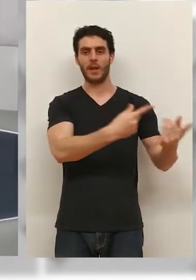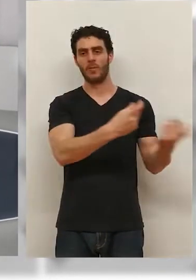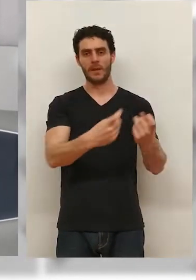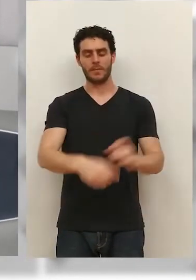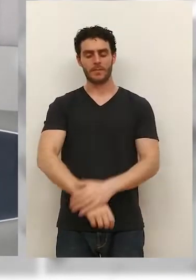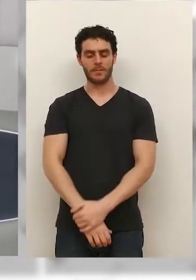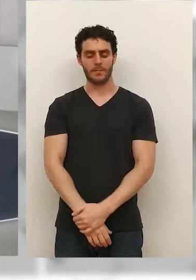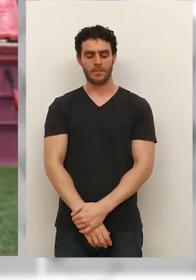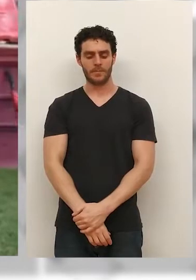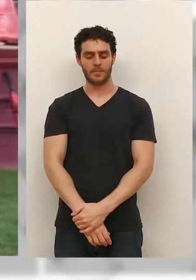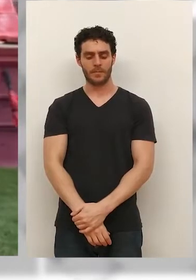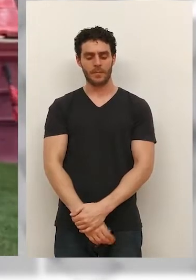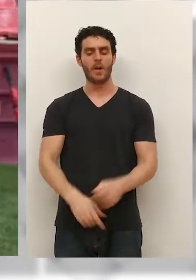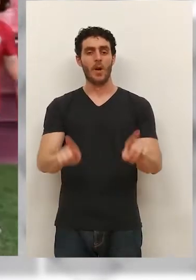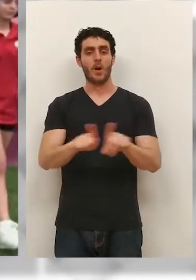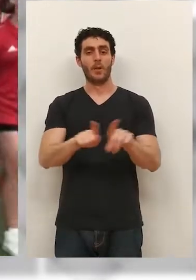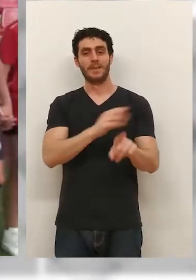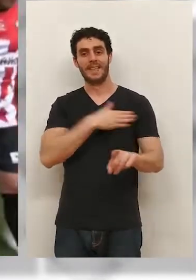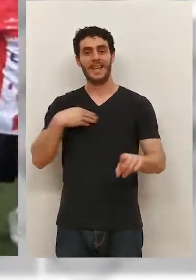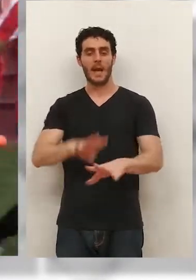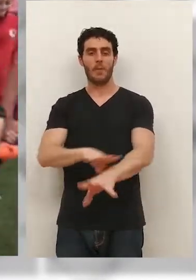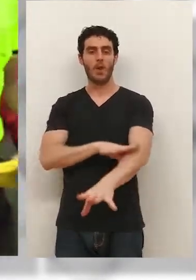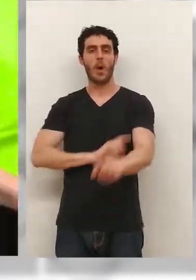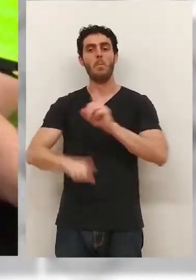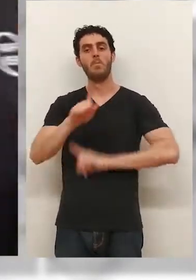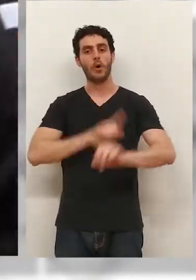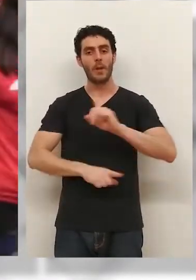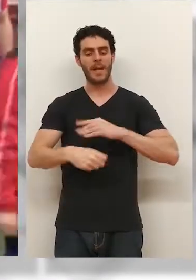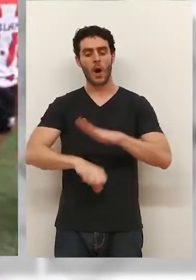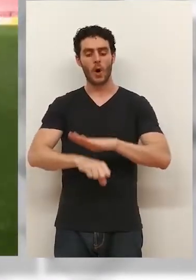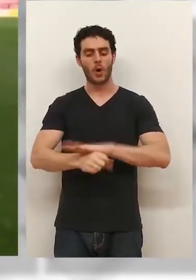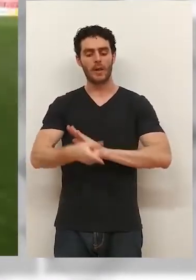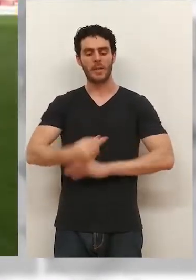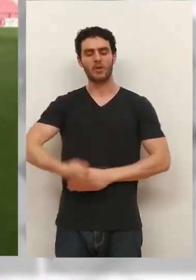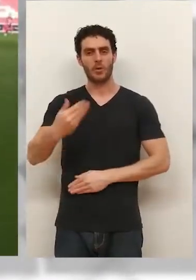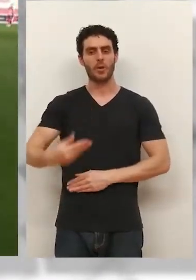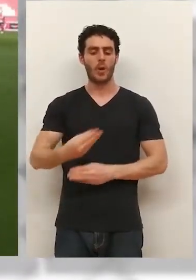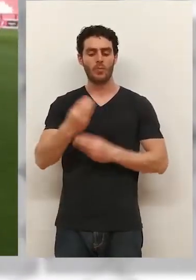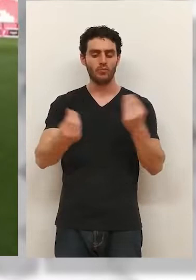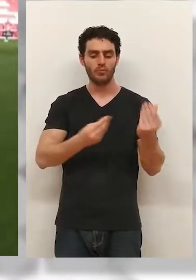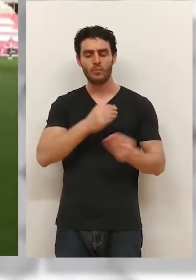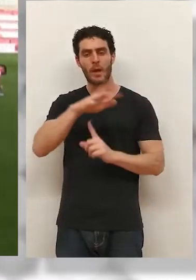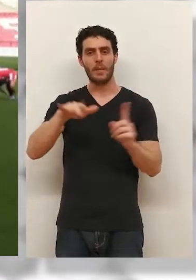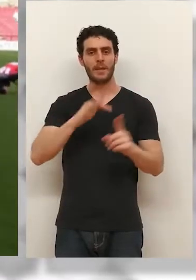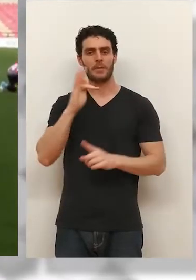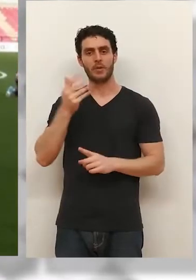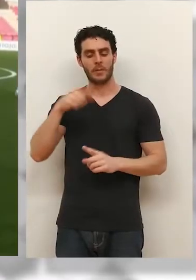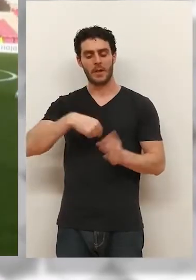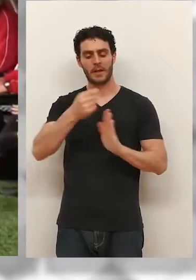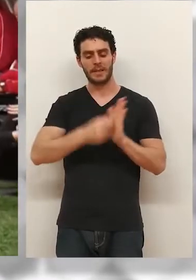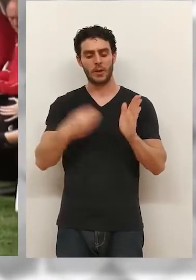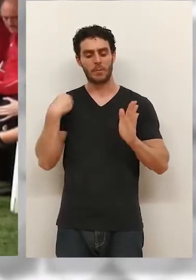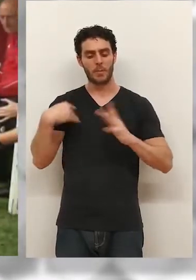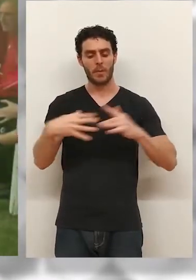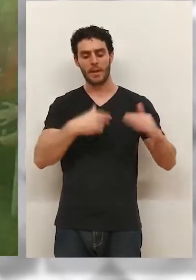jornadas. De un derbi se espera emoción, polémica, goles y sobre todo un gran ambiente, y todos esos requisitos los